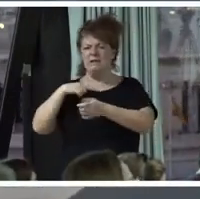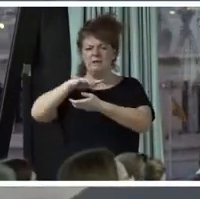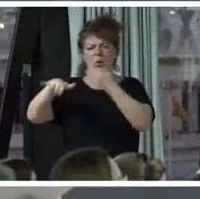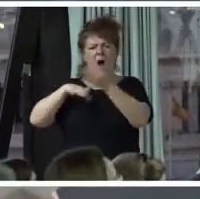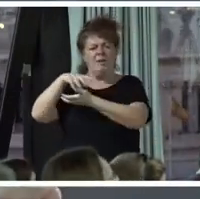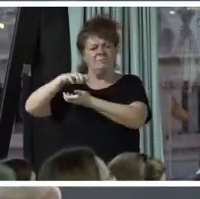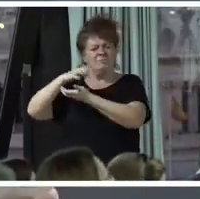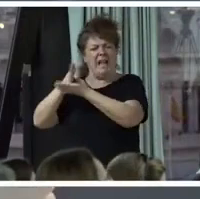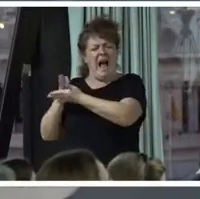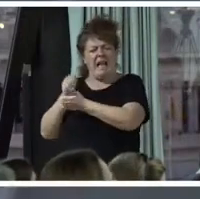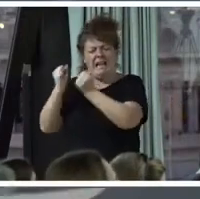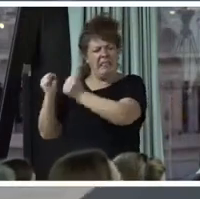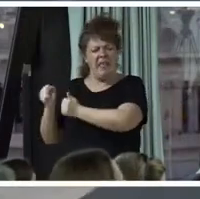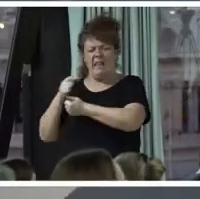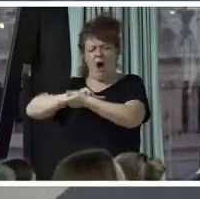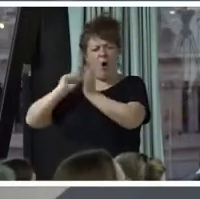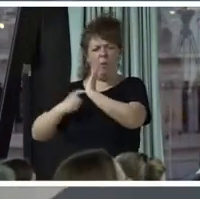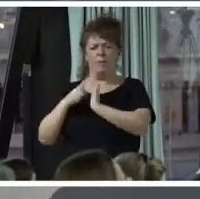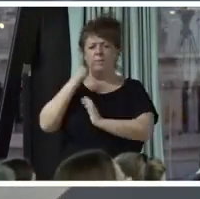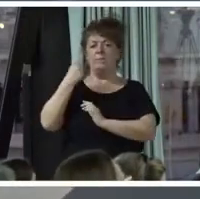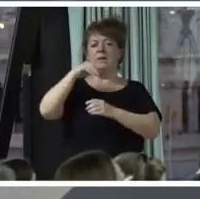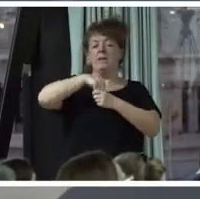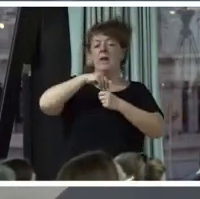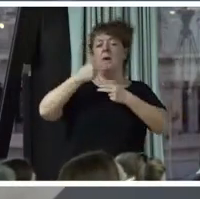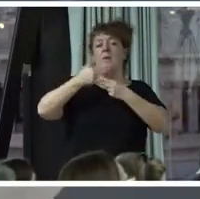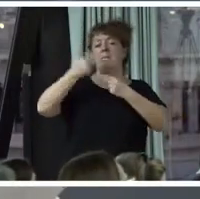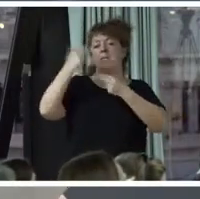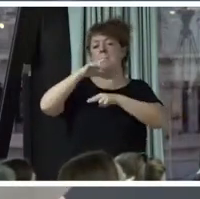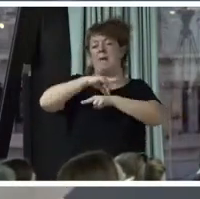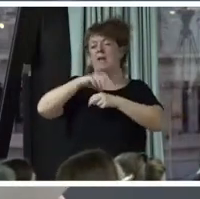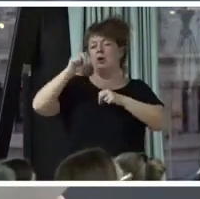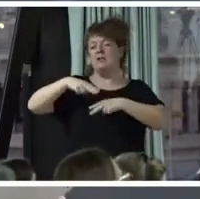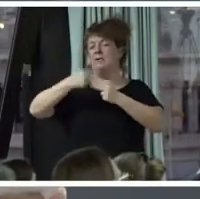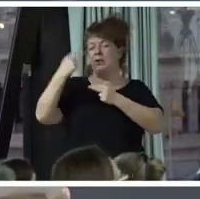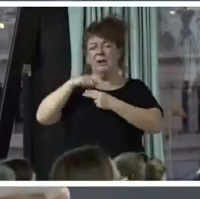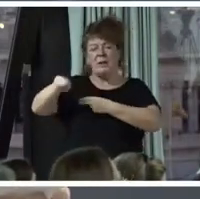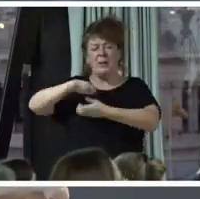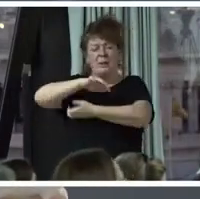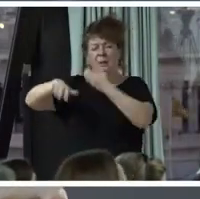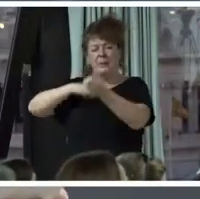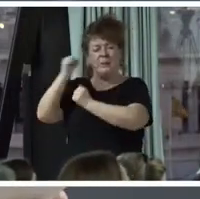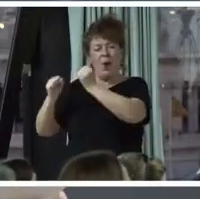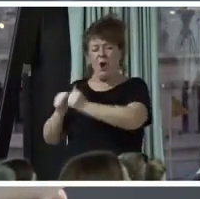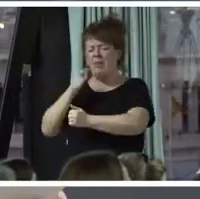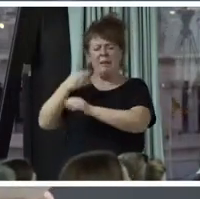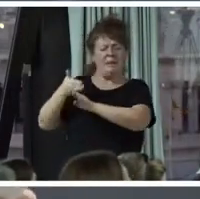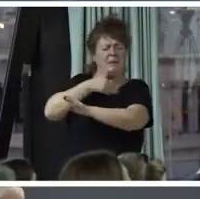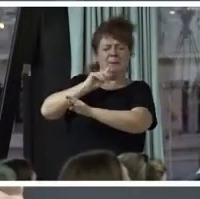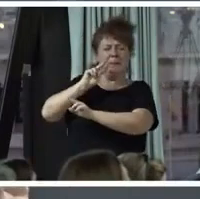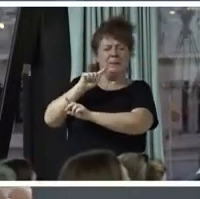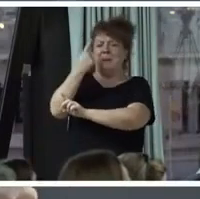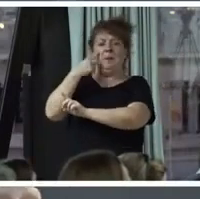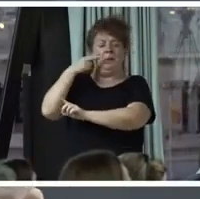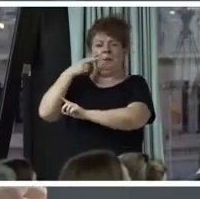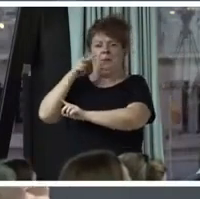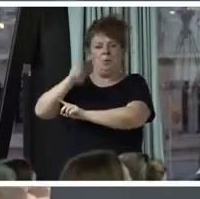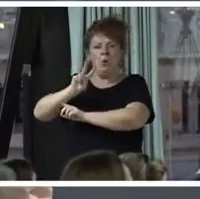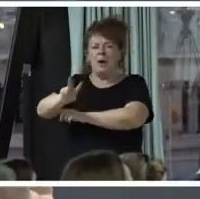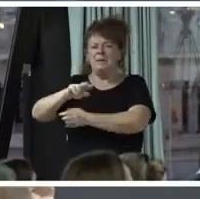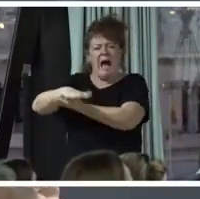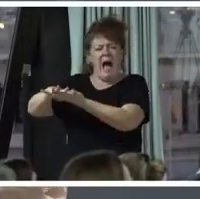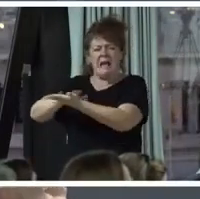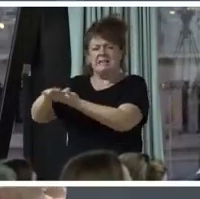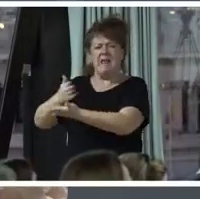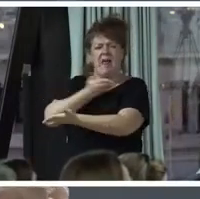La responsable de relaciones institucionales de médicos Sin fronteras la violencia que estamos viendo no tiene precedentes gaza est siendo arrasada